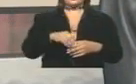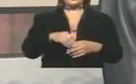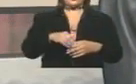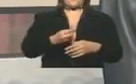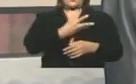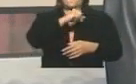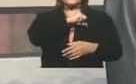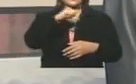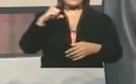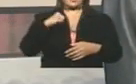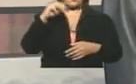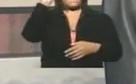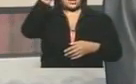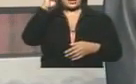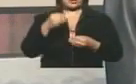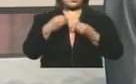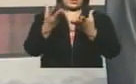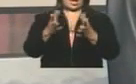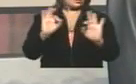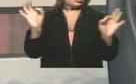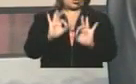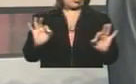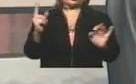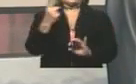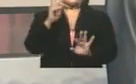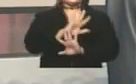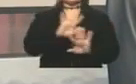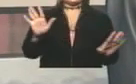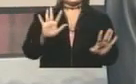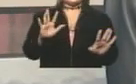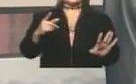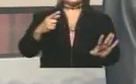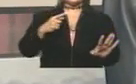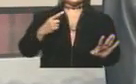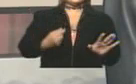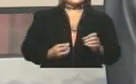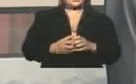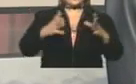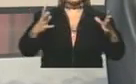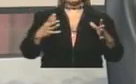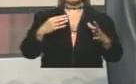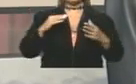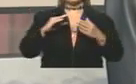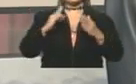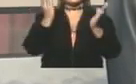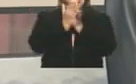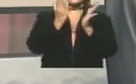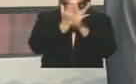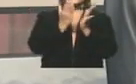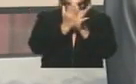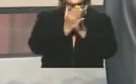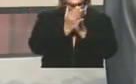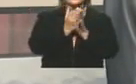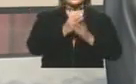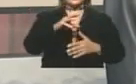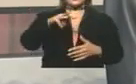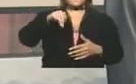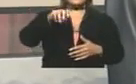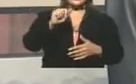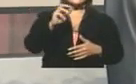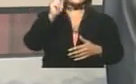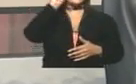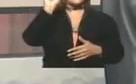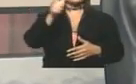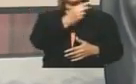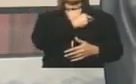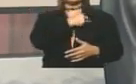profesores que se envían para allá a dictar los talleres, y el gran apoyo de la Escuela José Agustín Marqués y su directora